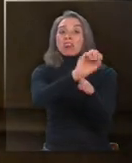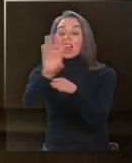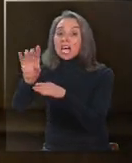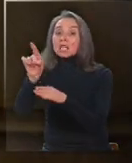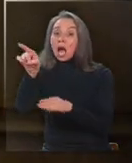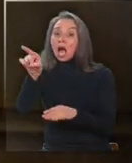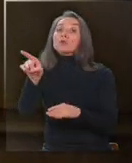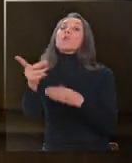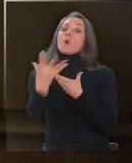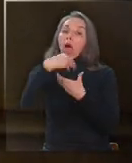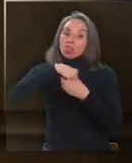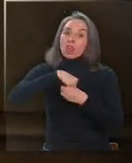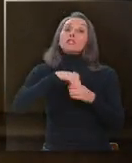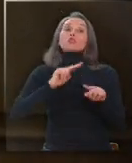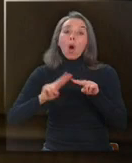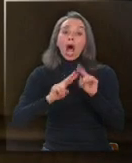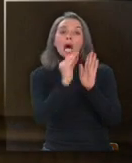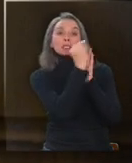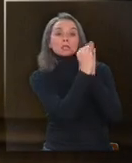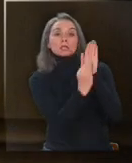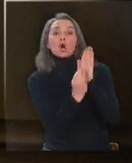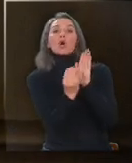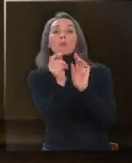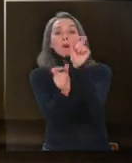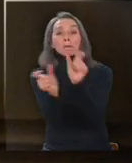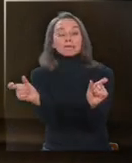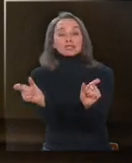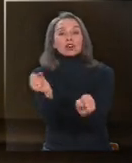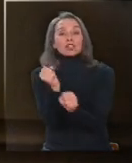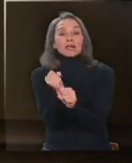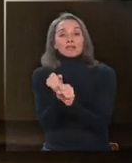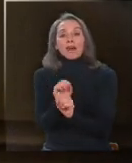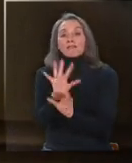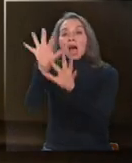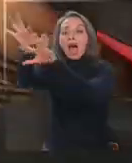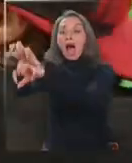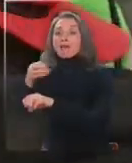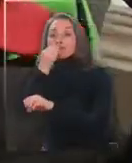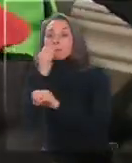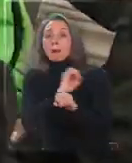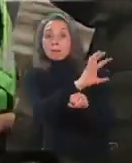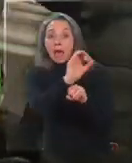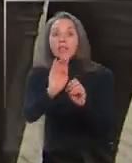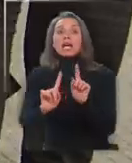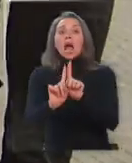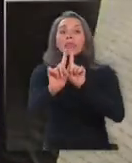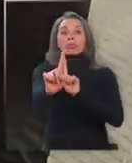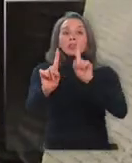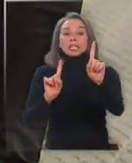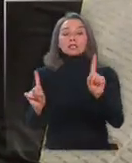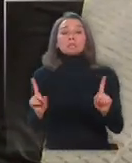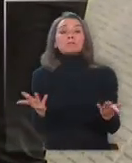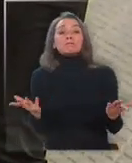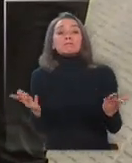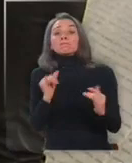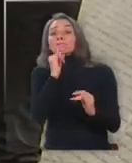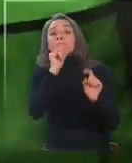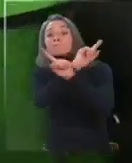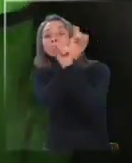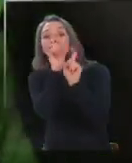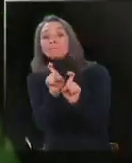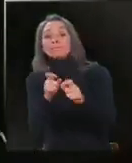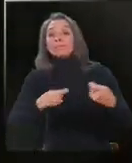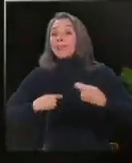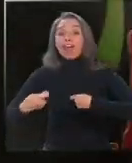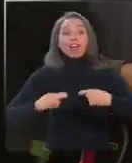sus protocolos para asegurar el distanciamiento entre las personas que van a retirar la comida. Pero, y ahí está la nebulosa, estos